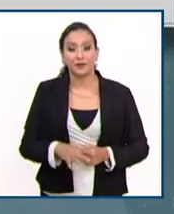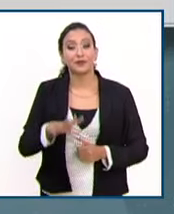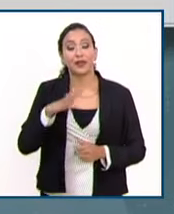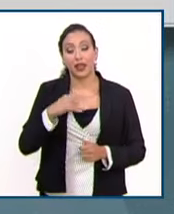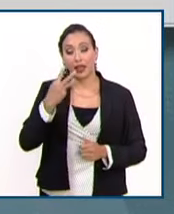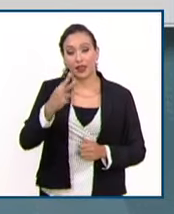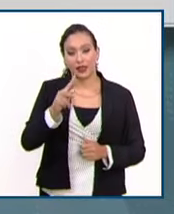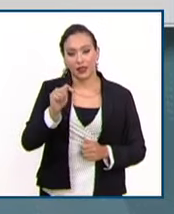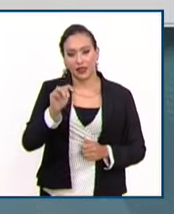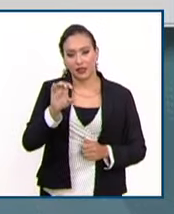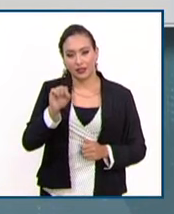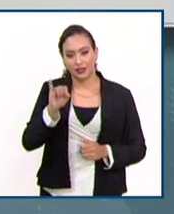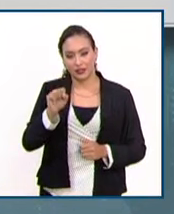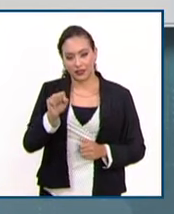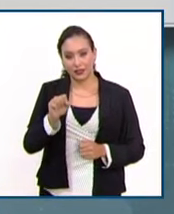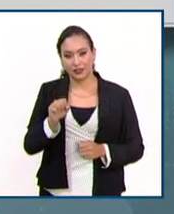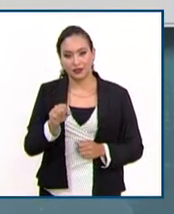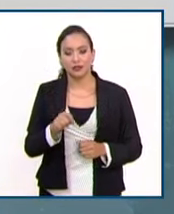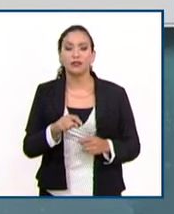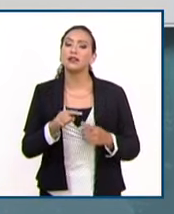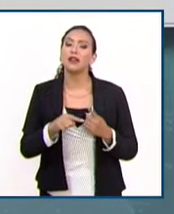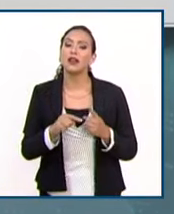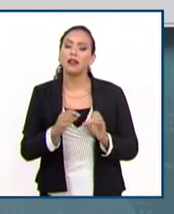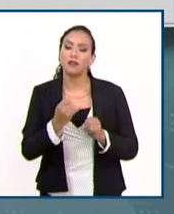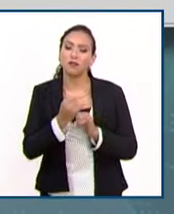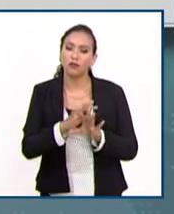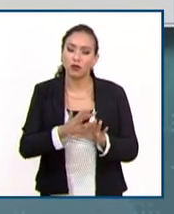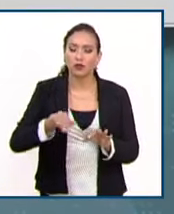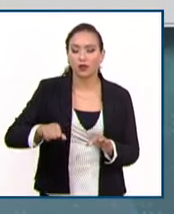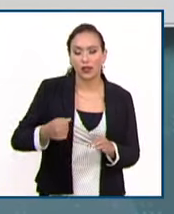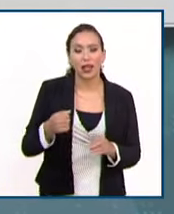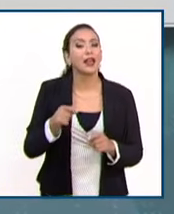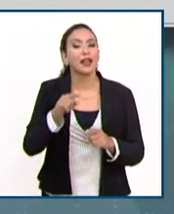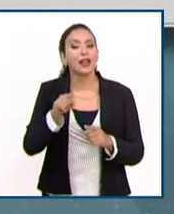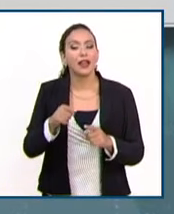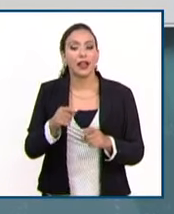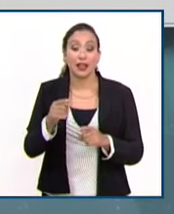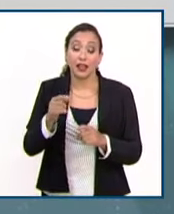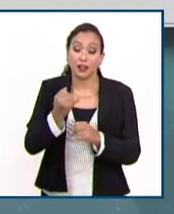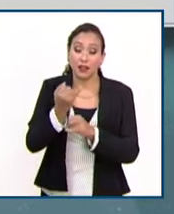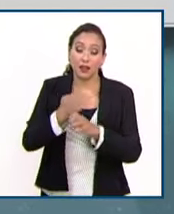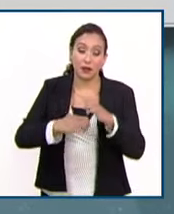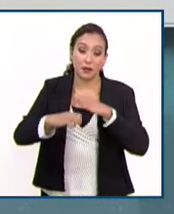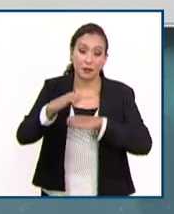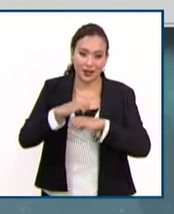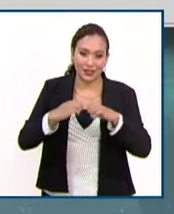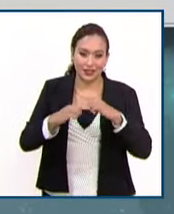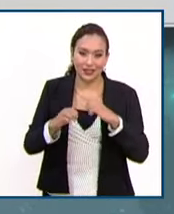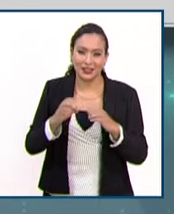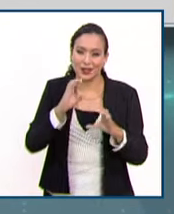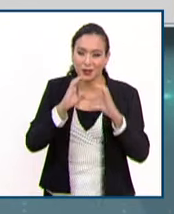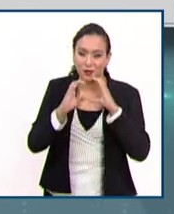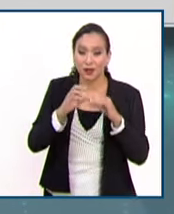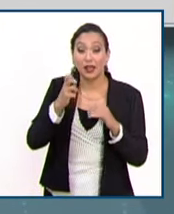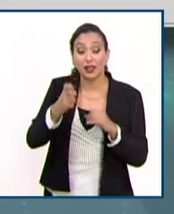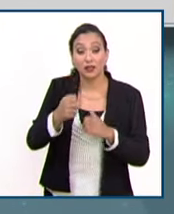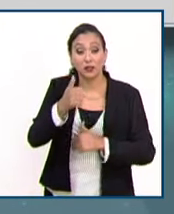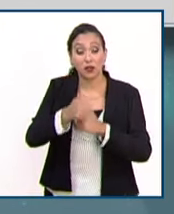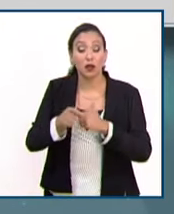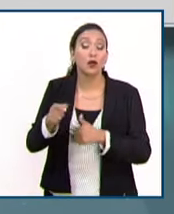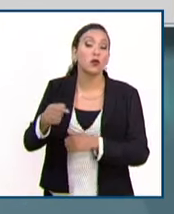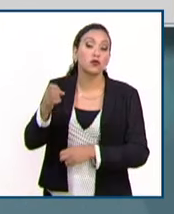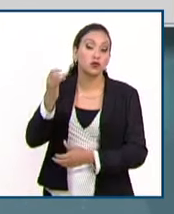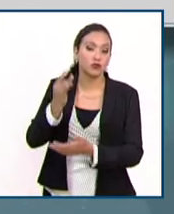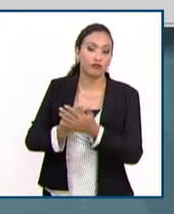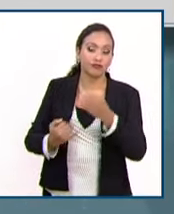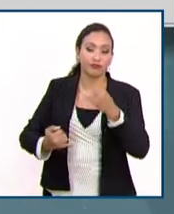tesis aisladas sobre datos conservados por los concesionarios de telecomunicaciones, es competencia exclusiva de los jueces